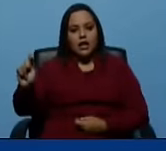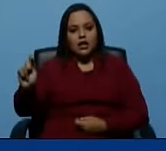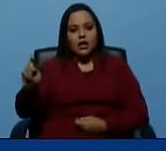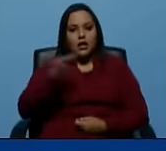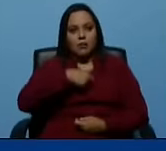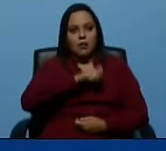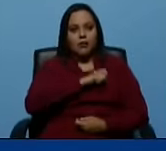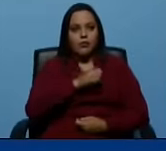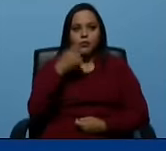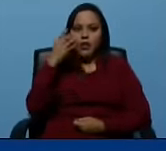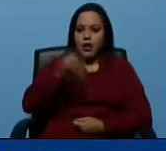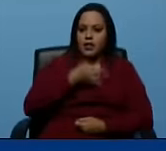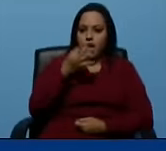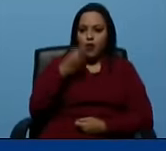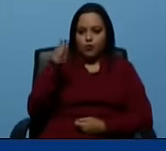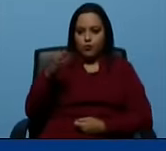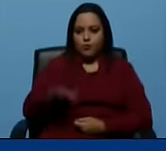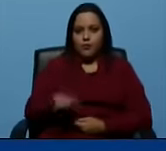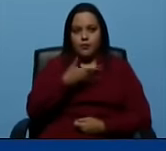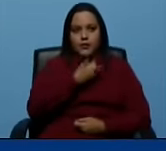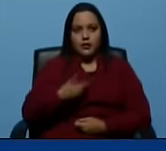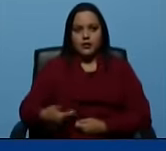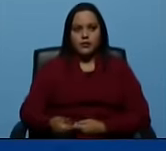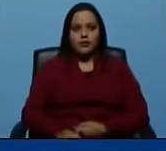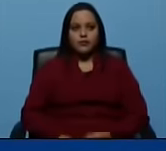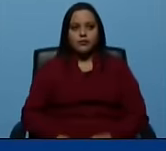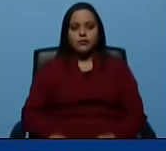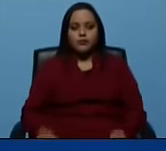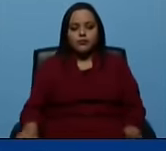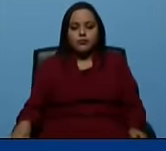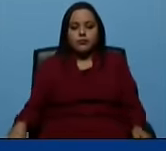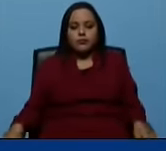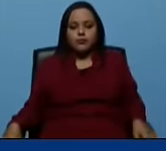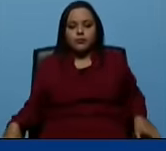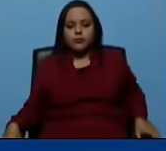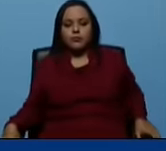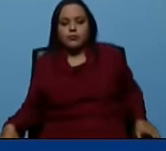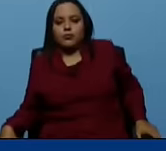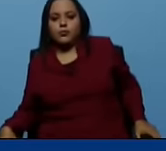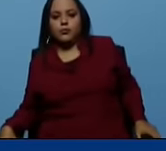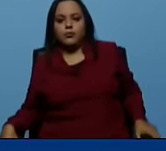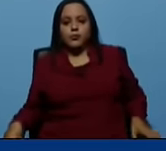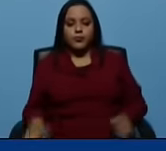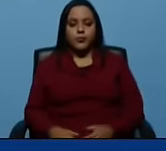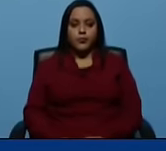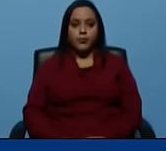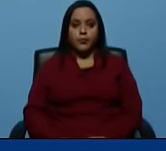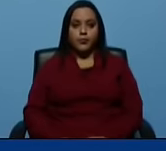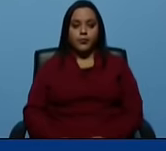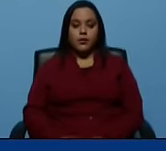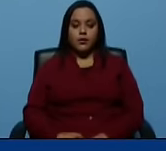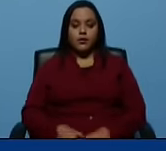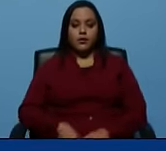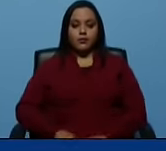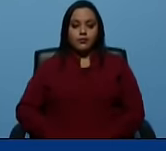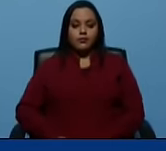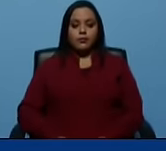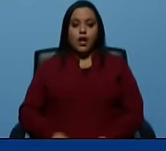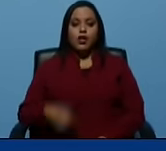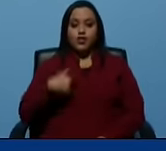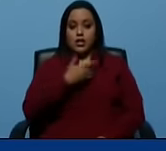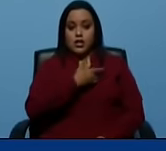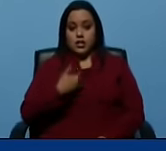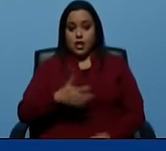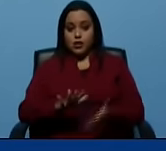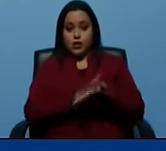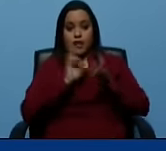Buenas tardes. ¿Cómo está, presidente? Buenas tardes. Bueno, quisiera otra vez hablar del panorama internacional y